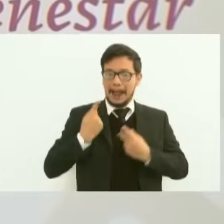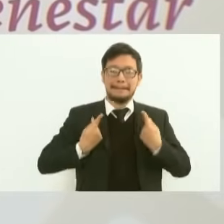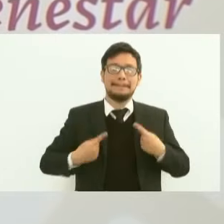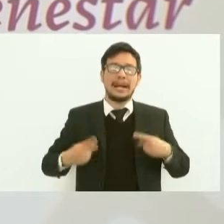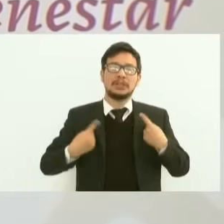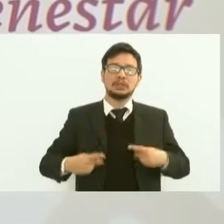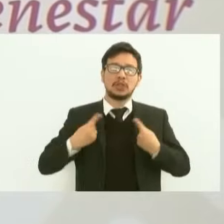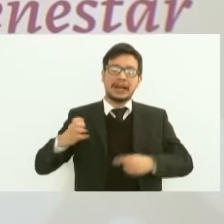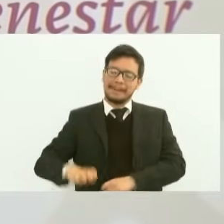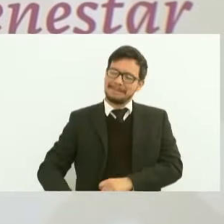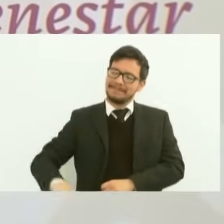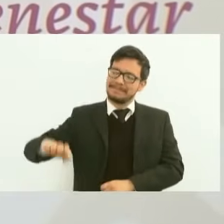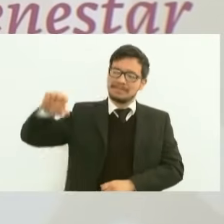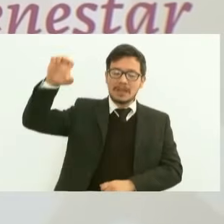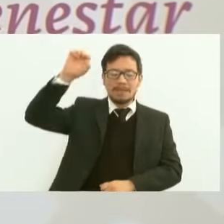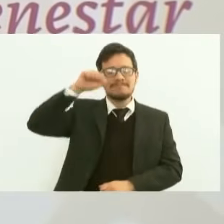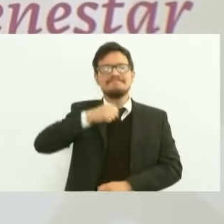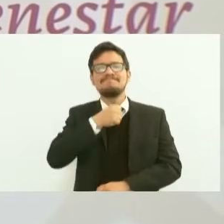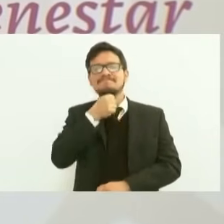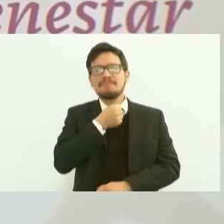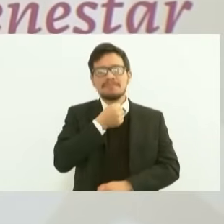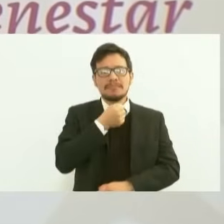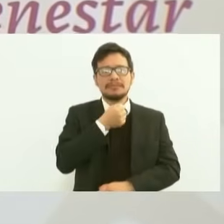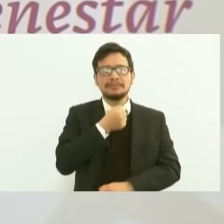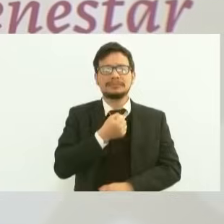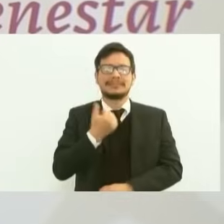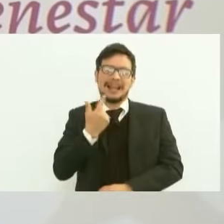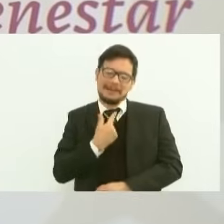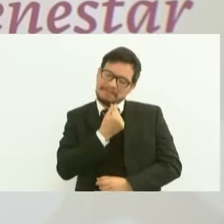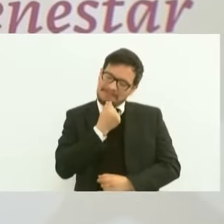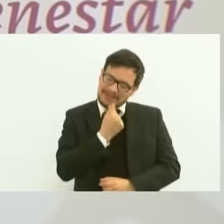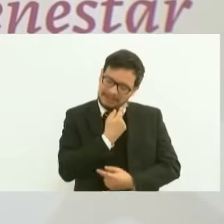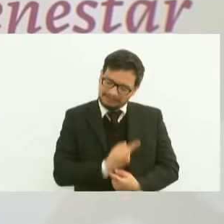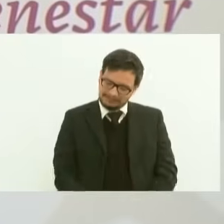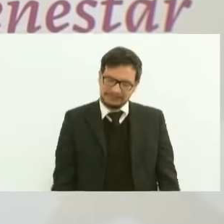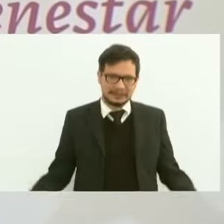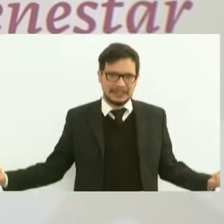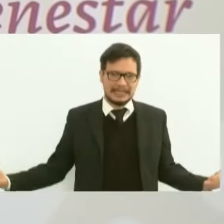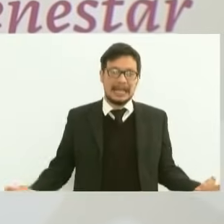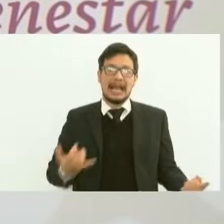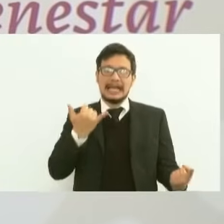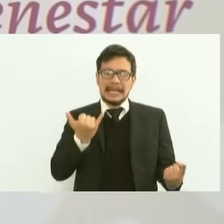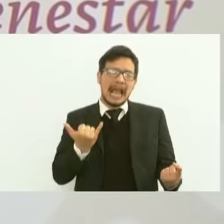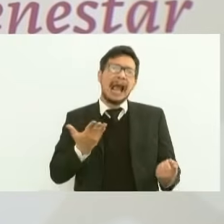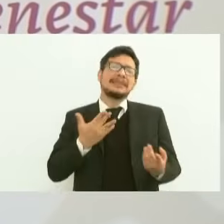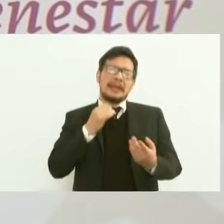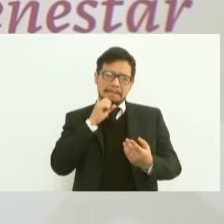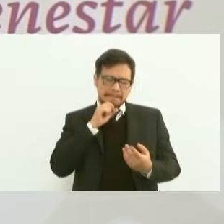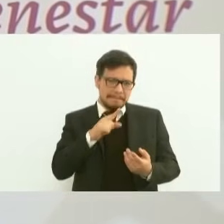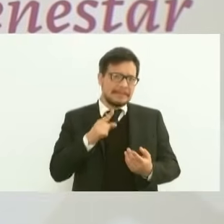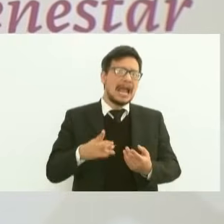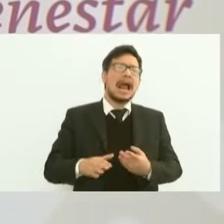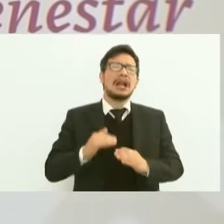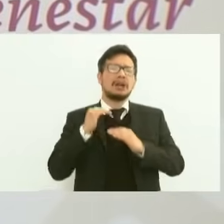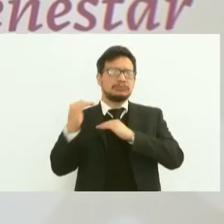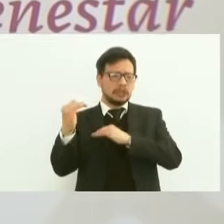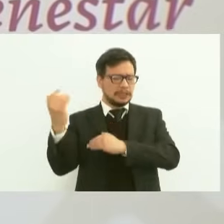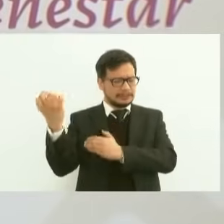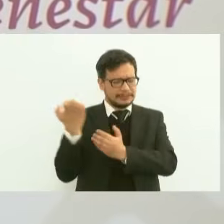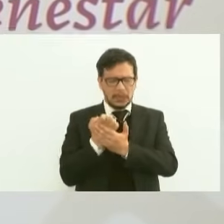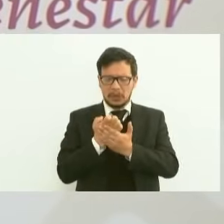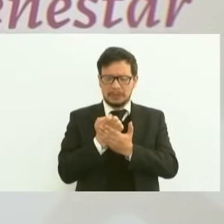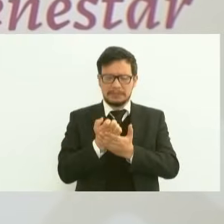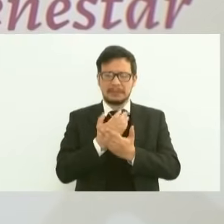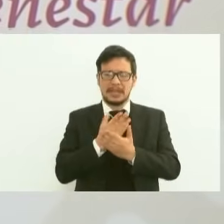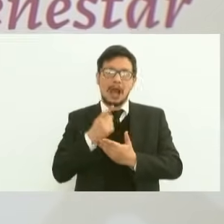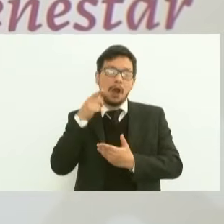de la tercera edad, de las y los niños y de la clase media. Pasará la historia